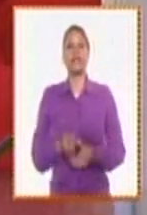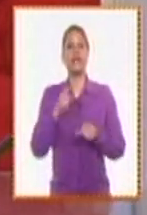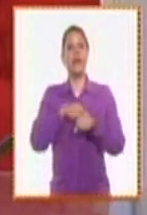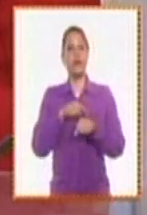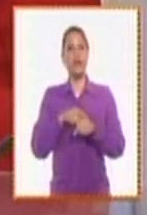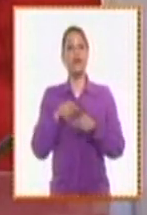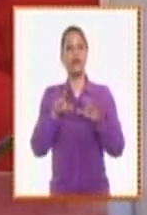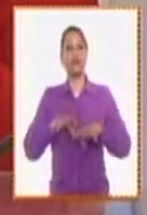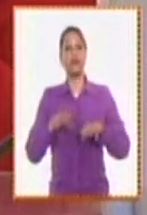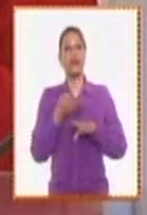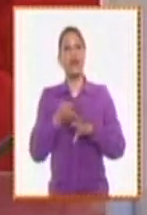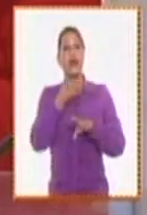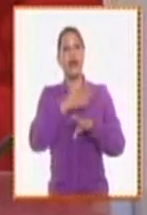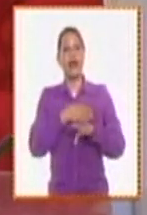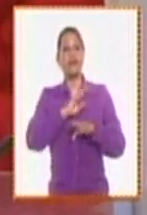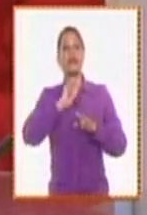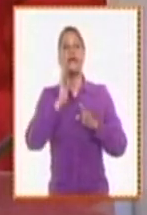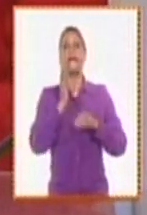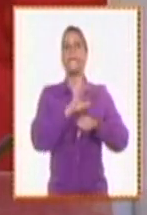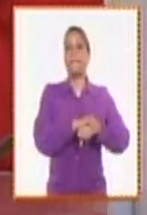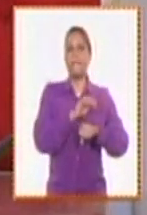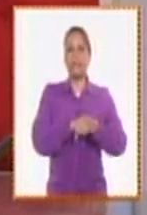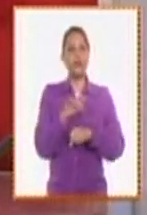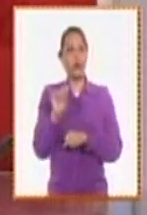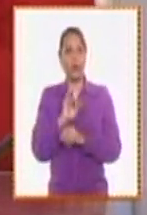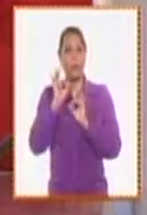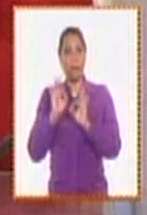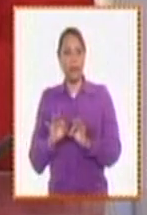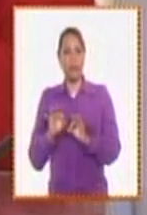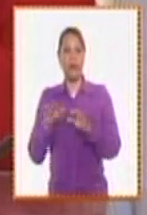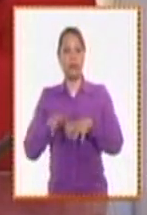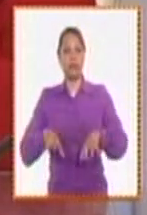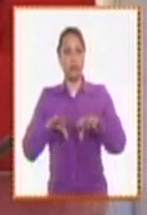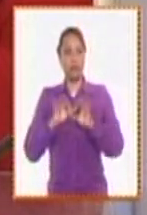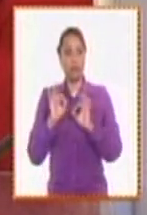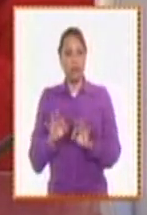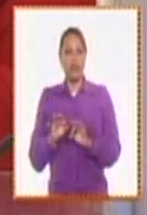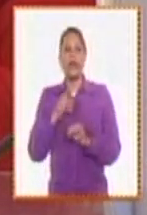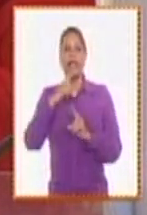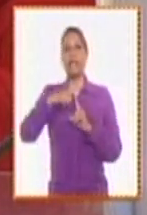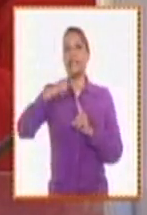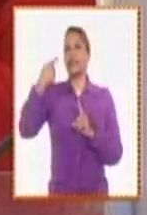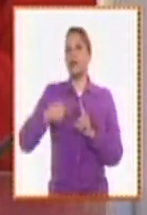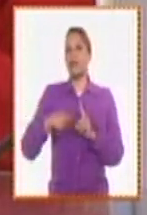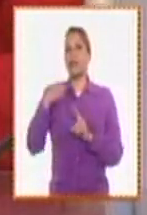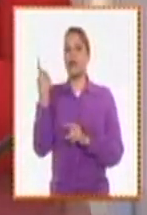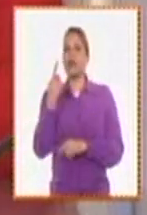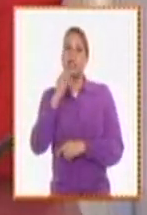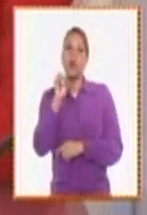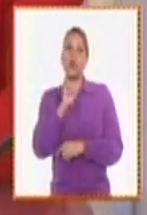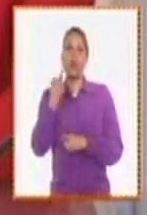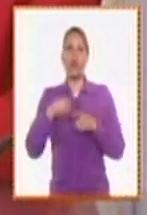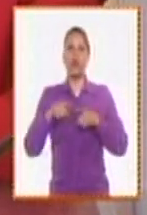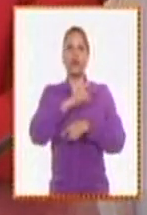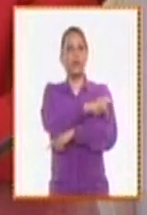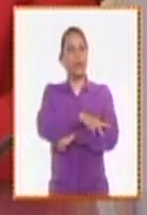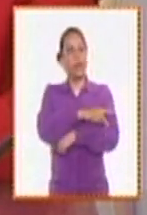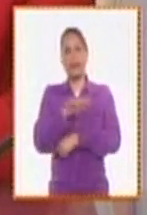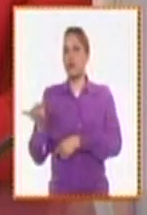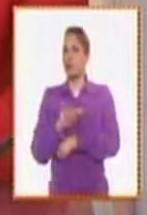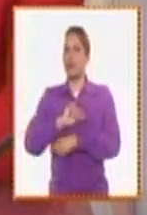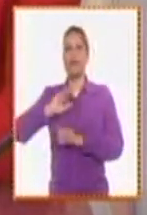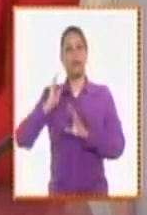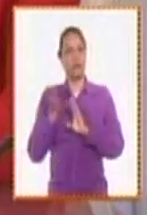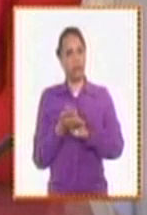hechos tenía un antecedente penal por similar delito, ya sea en tribunal nacional o en tribunal extranjero, también se pueden poner este